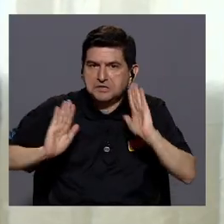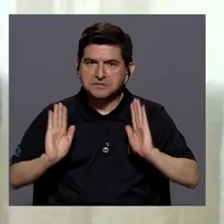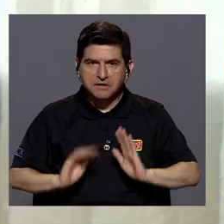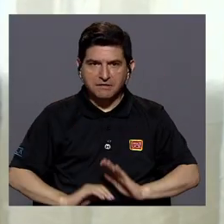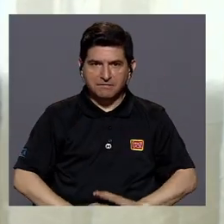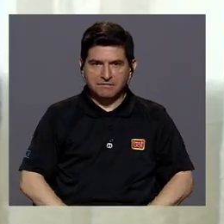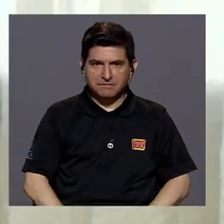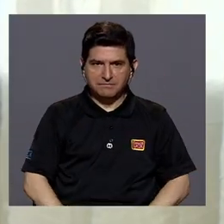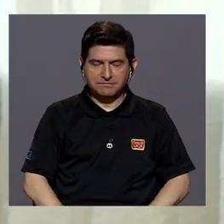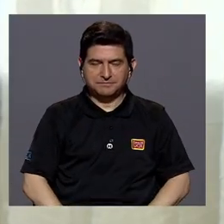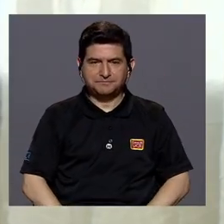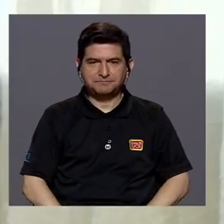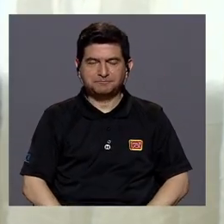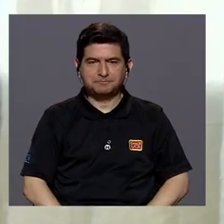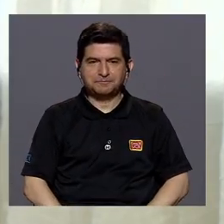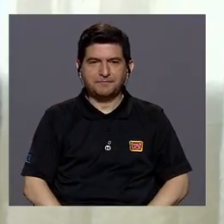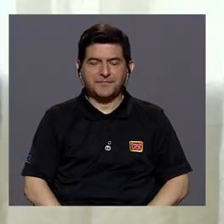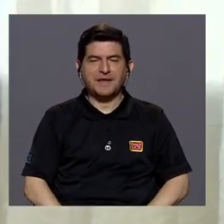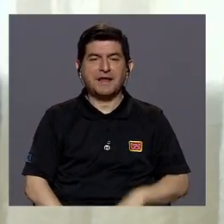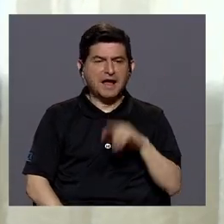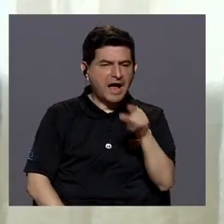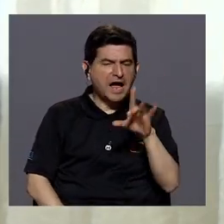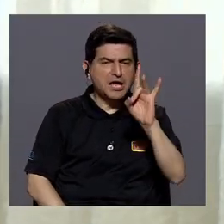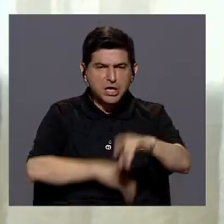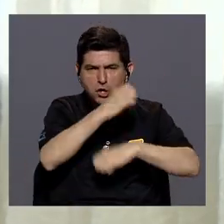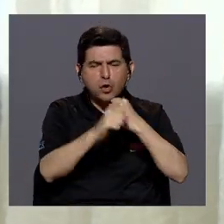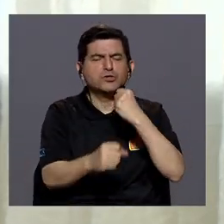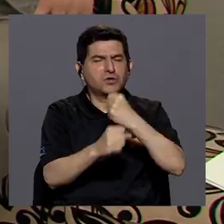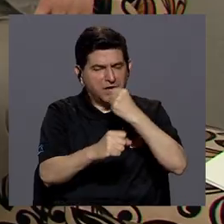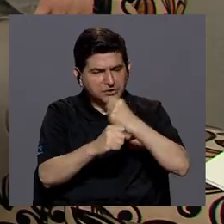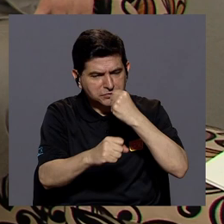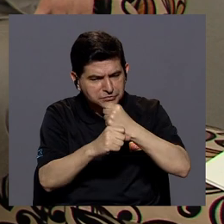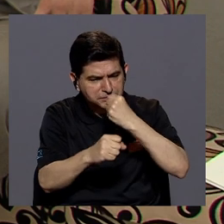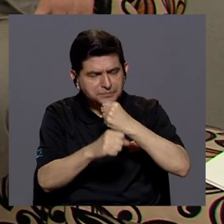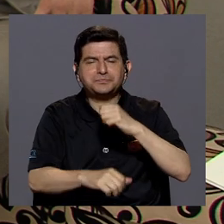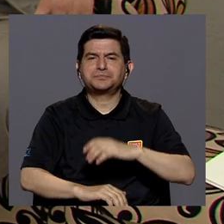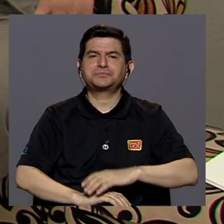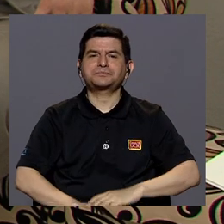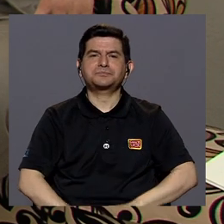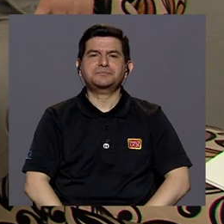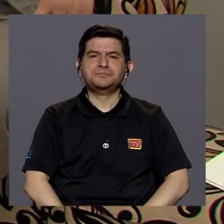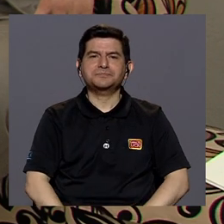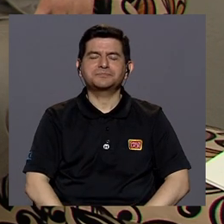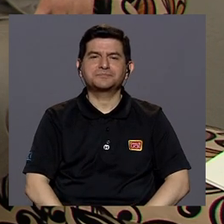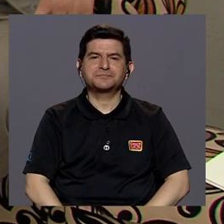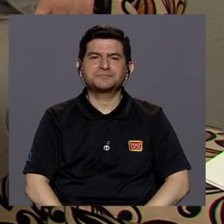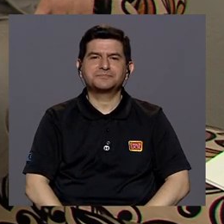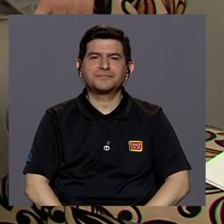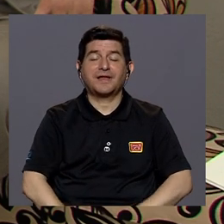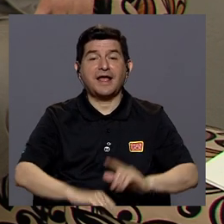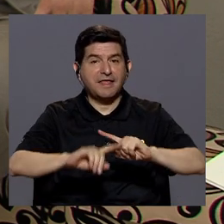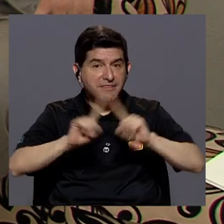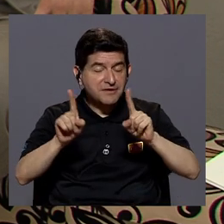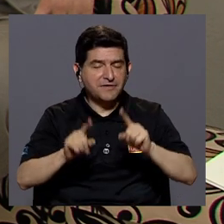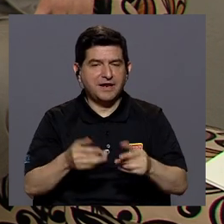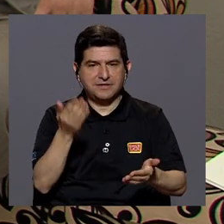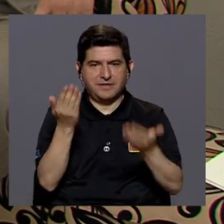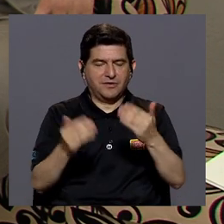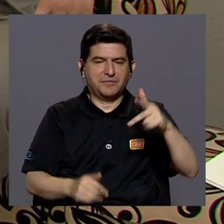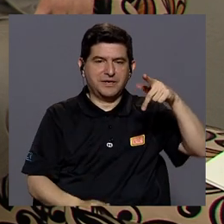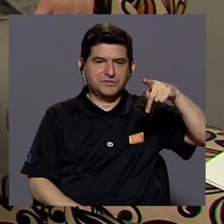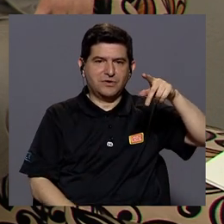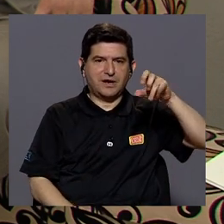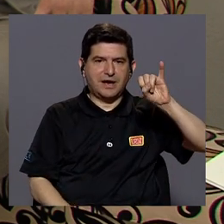Y bueno, la cosa es que seguimos, ahí estuvimos 8 años haciendo eso. Y fue diferente a la piapia, güey.